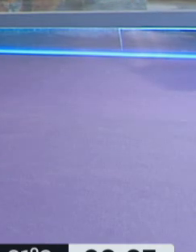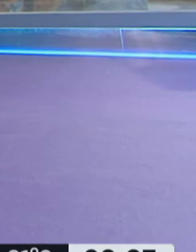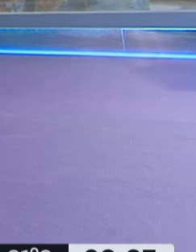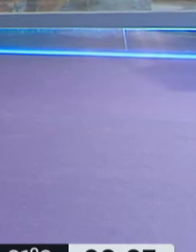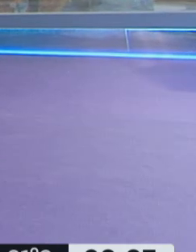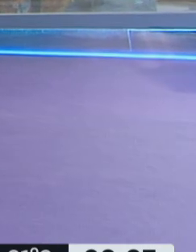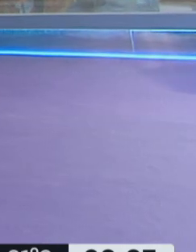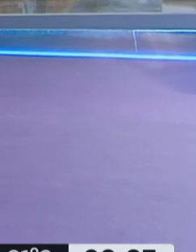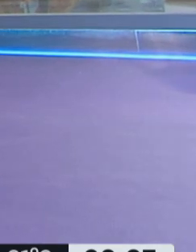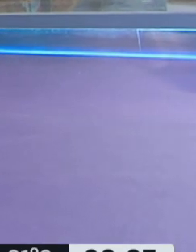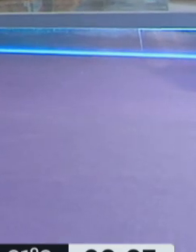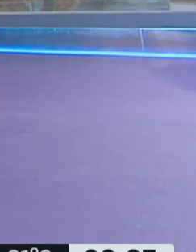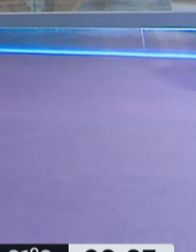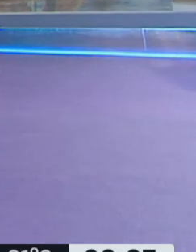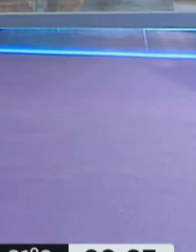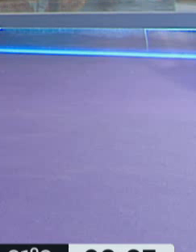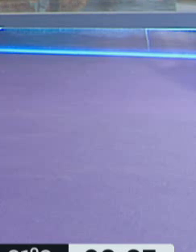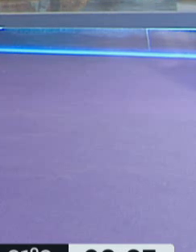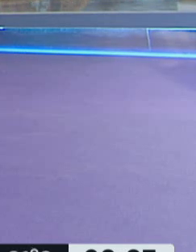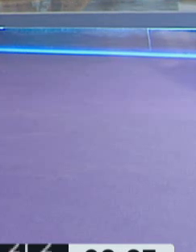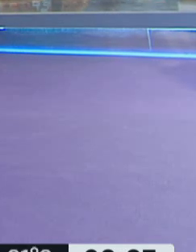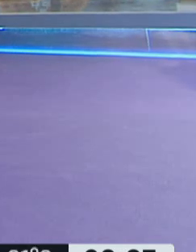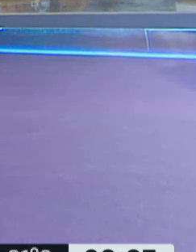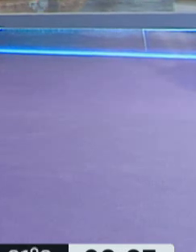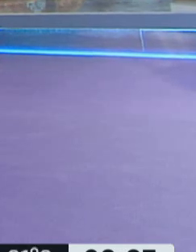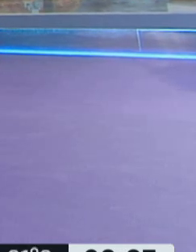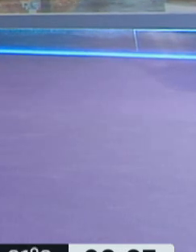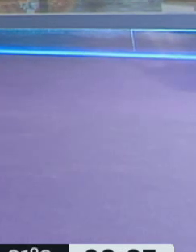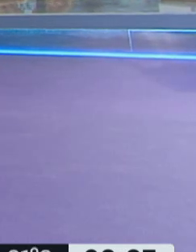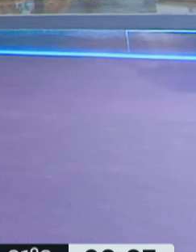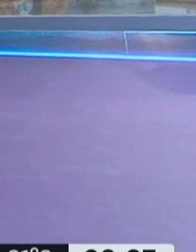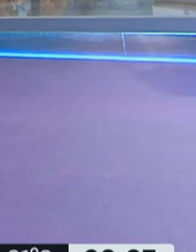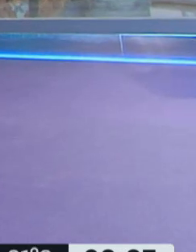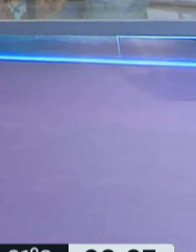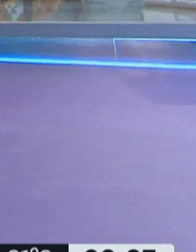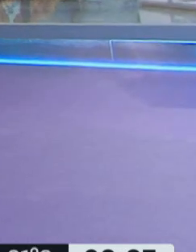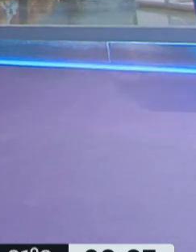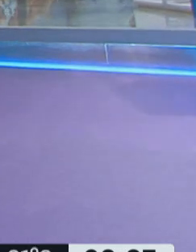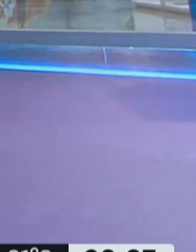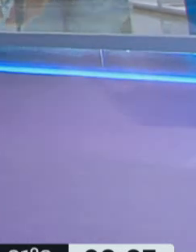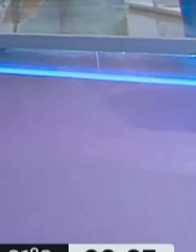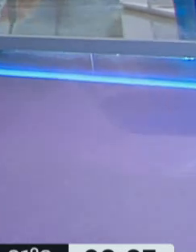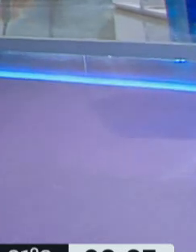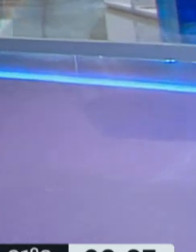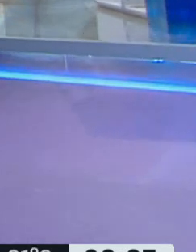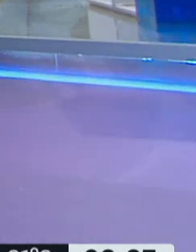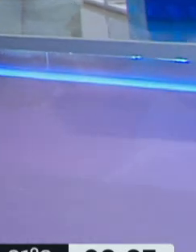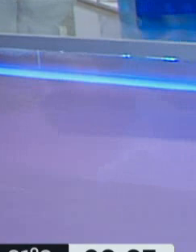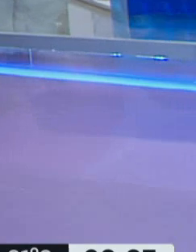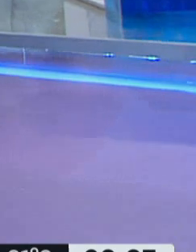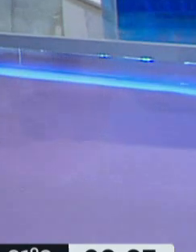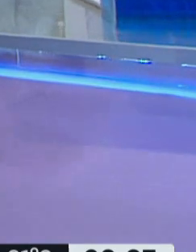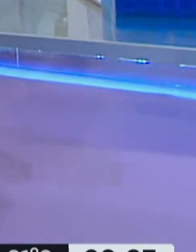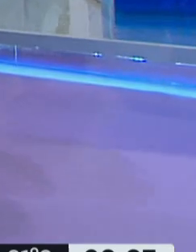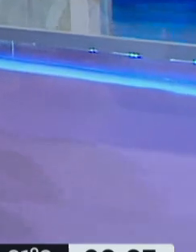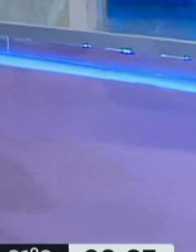Y sí, le pasa al mundo entero, lo vamos viendo a menudo. En Alemania incluso hay mucha preocupación. Hoy declararon a Argentina como una zona de riesgo. Quienes lleguen